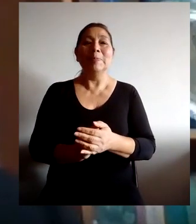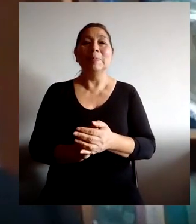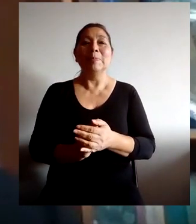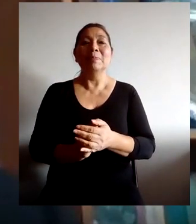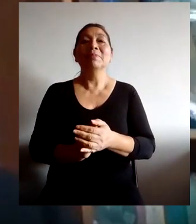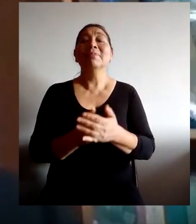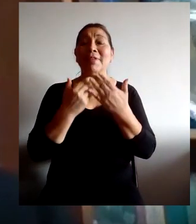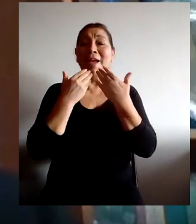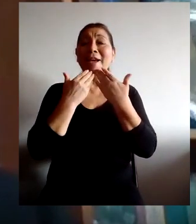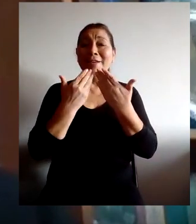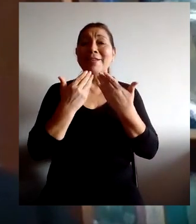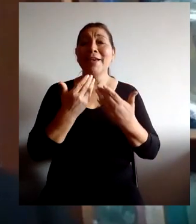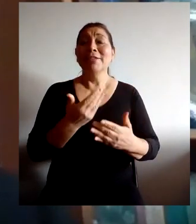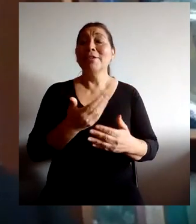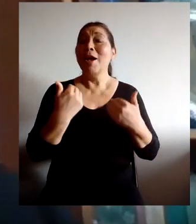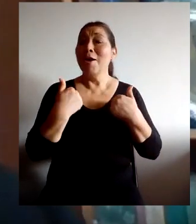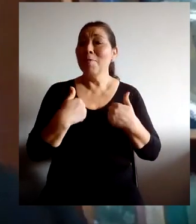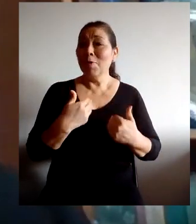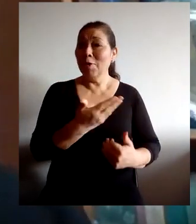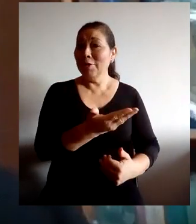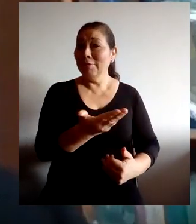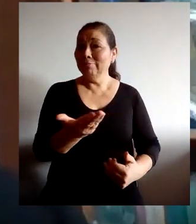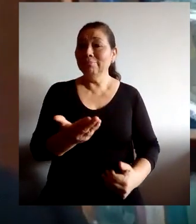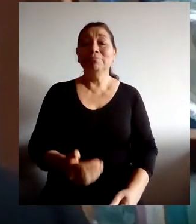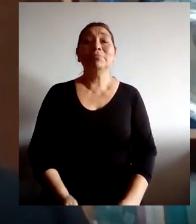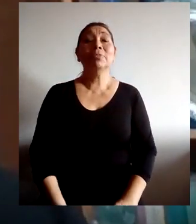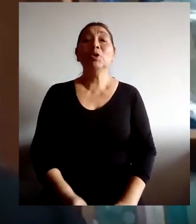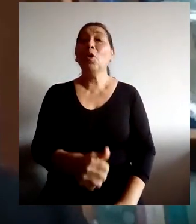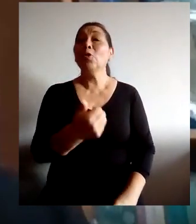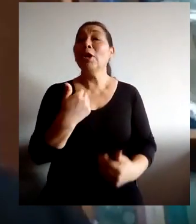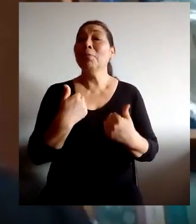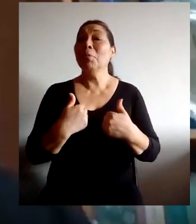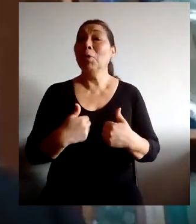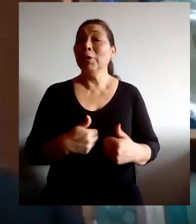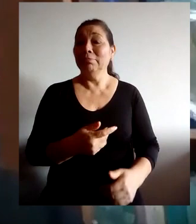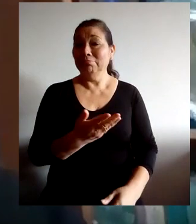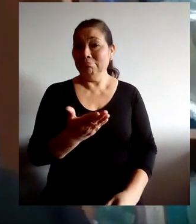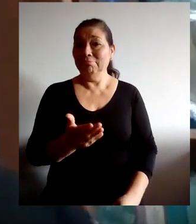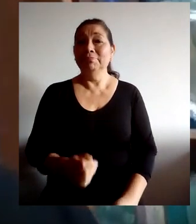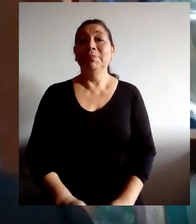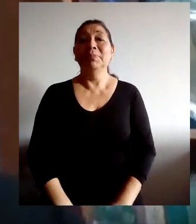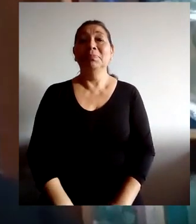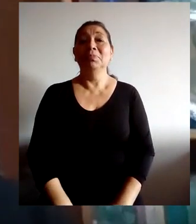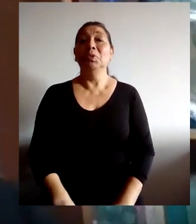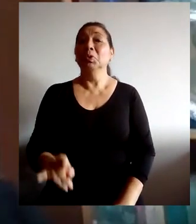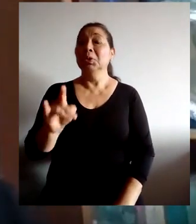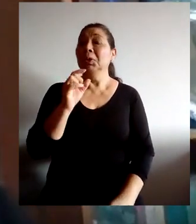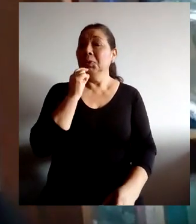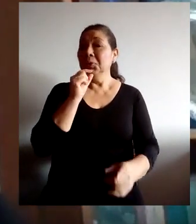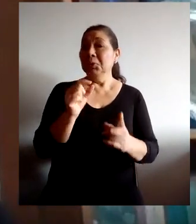mandada, puede hacer uso de la palabra. Lo escuchamos igualmente con la misma atención.